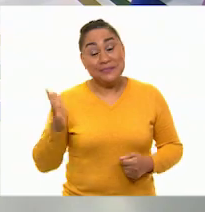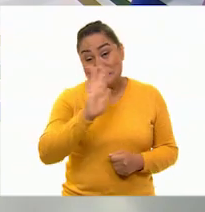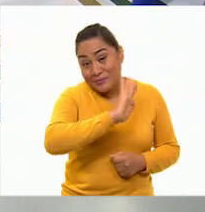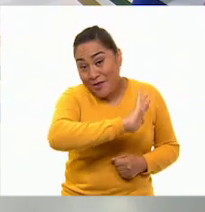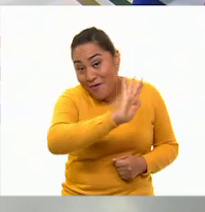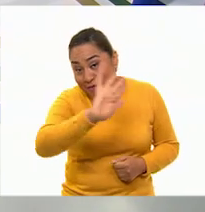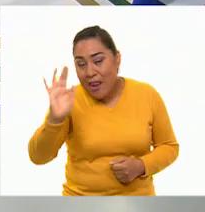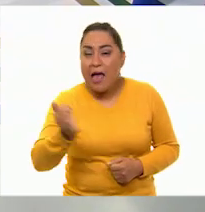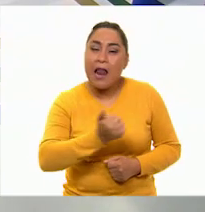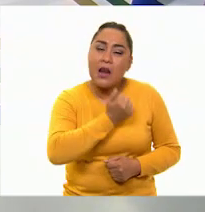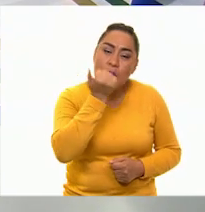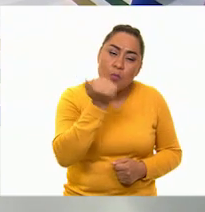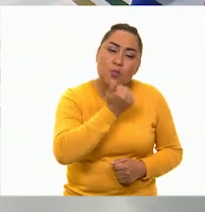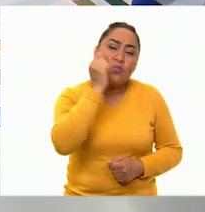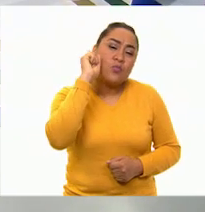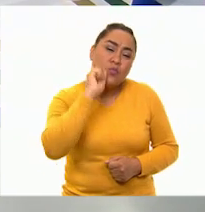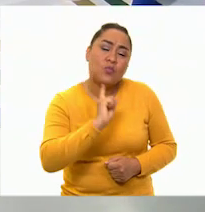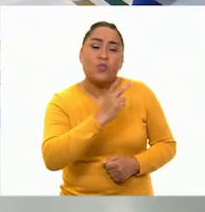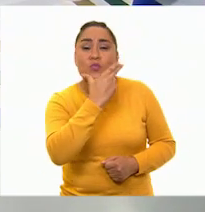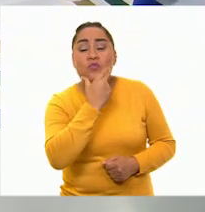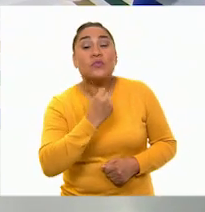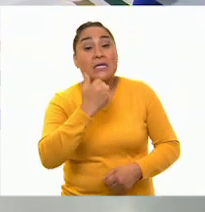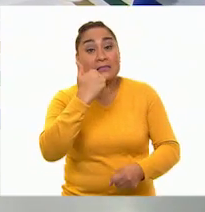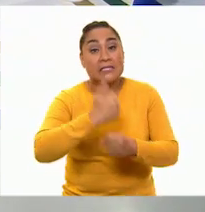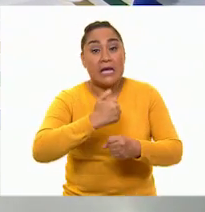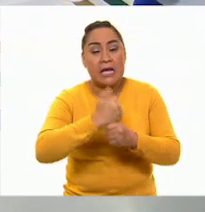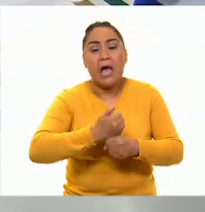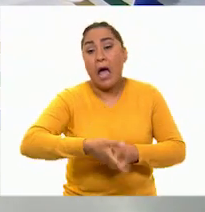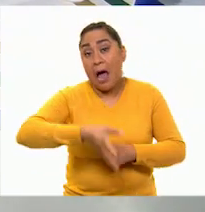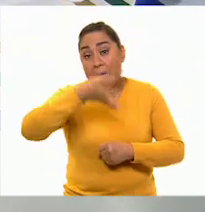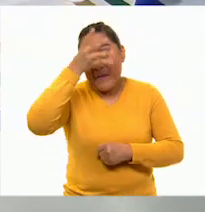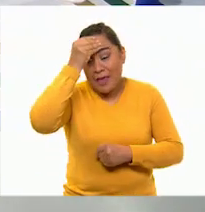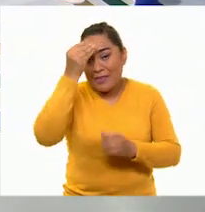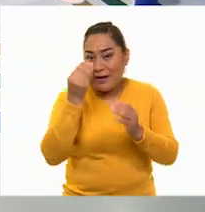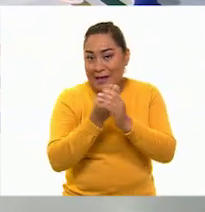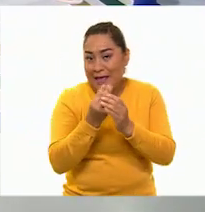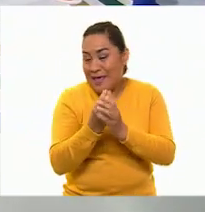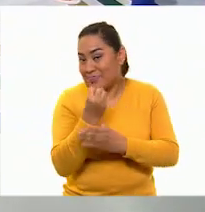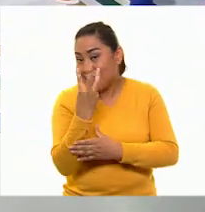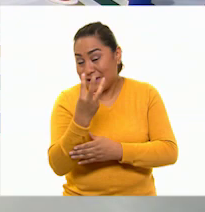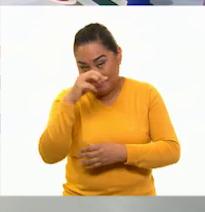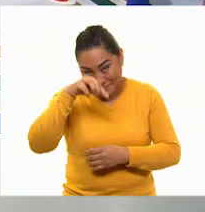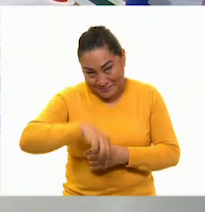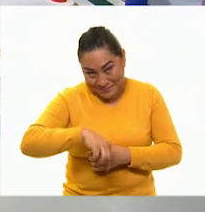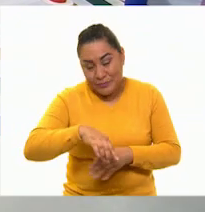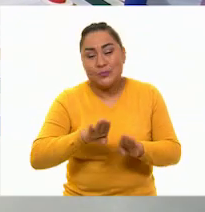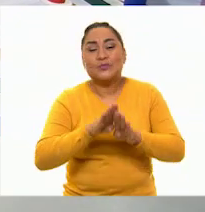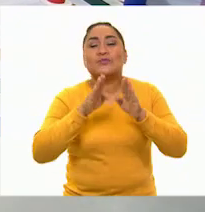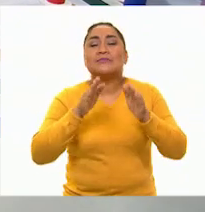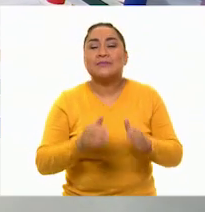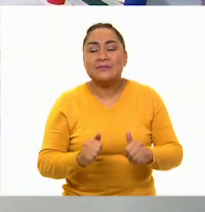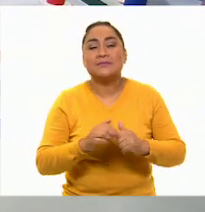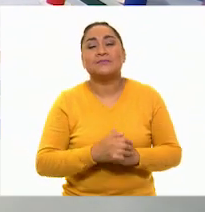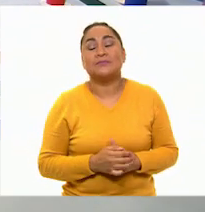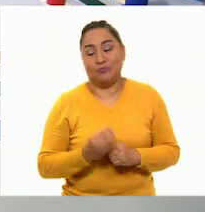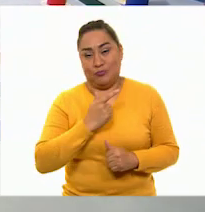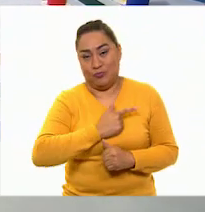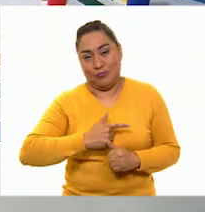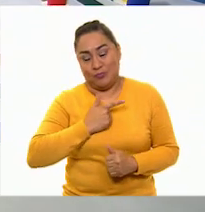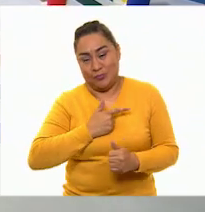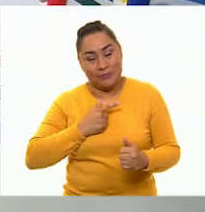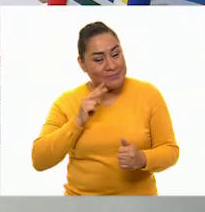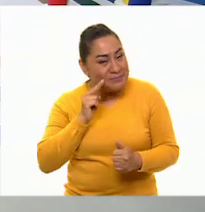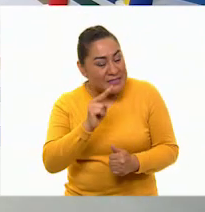alumnas y alumnos de sexto grado en Aprende en Casa 3, ¿cómo están? Nos da mucho gusto recibirlos en esta sesión